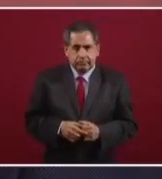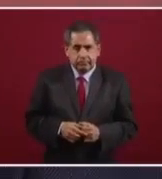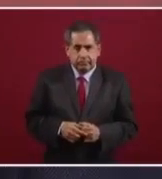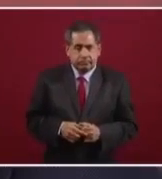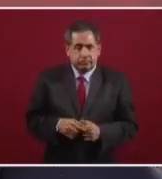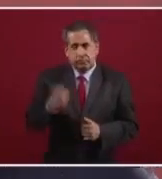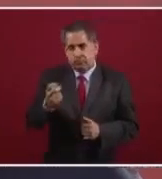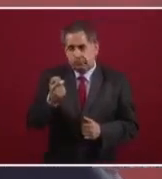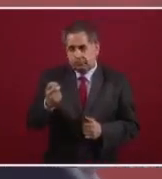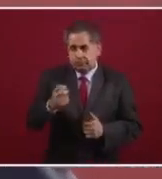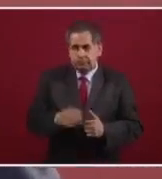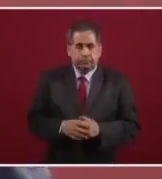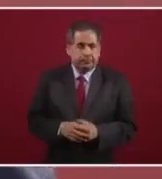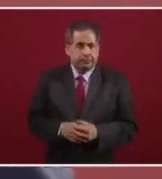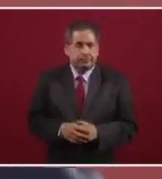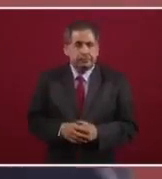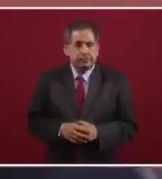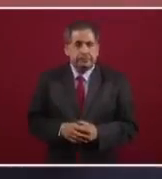Por eso